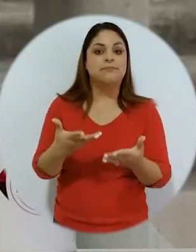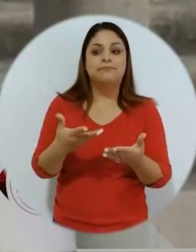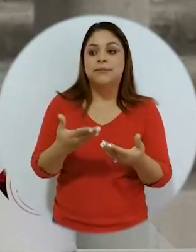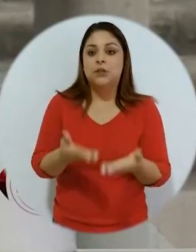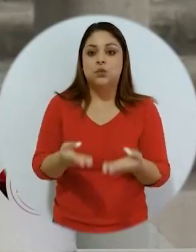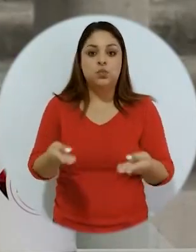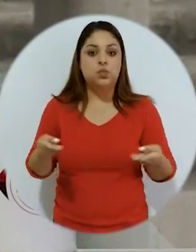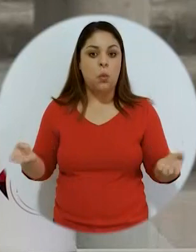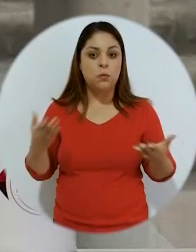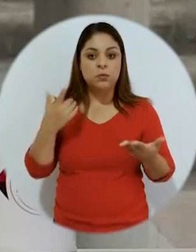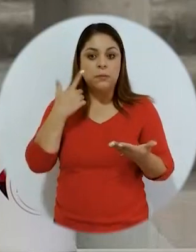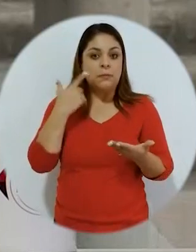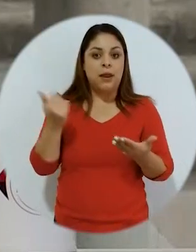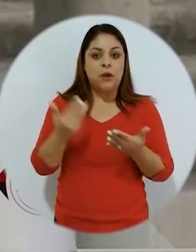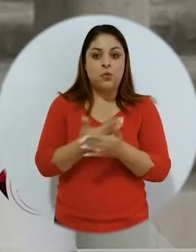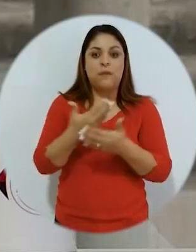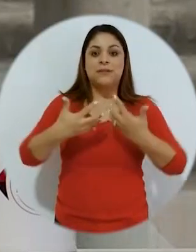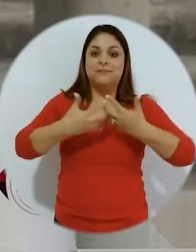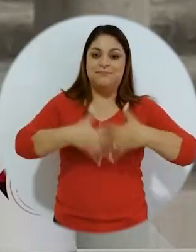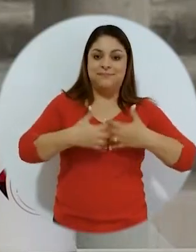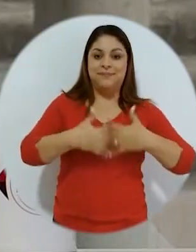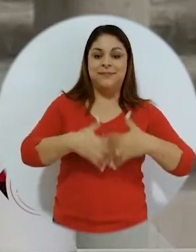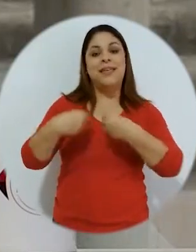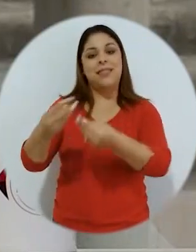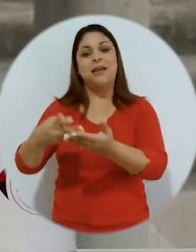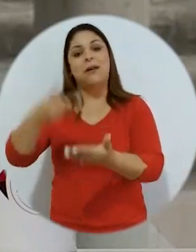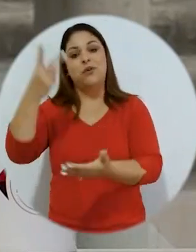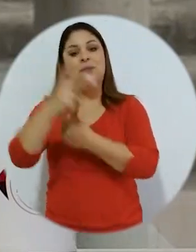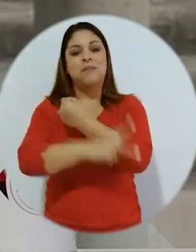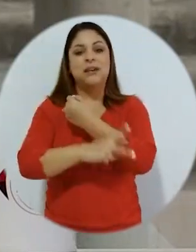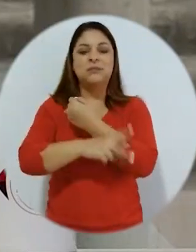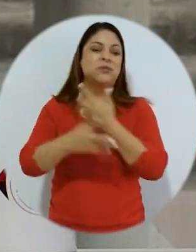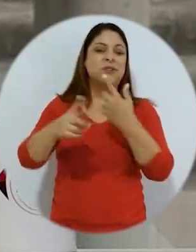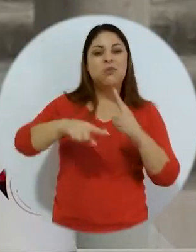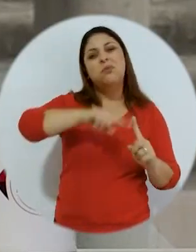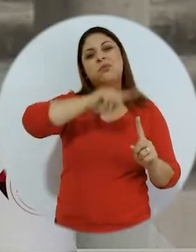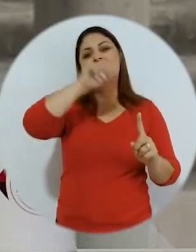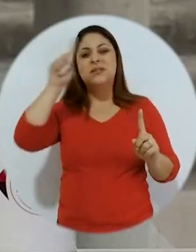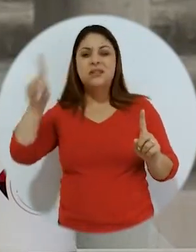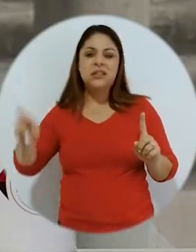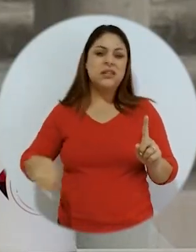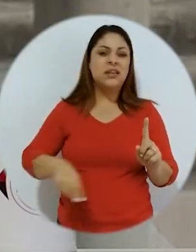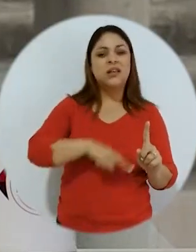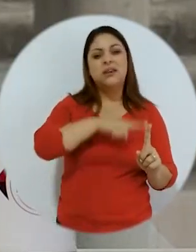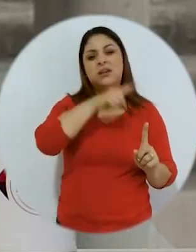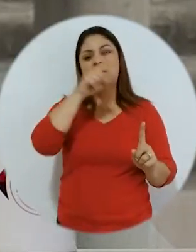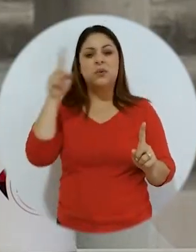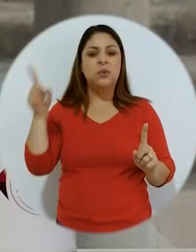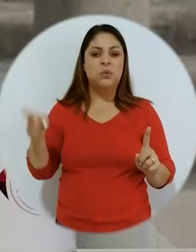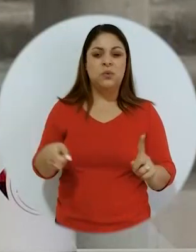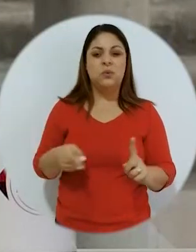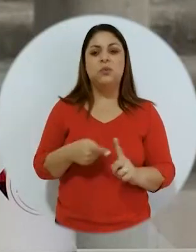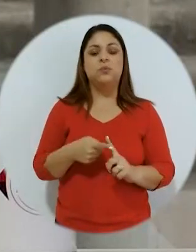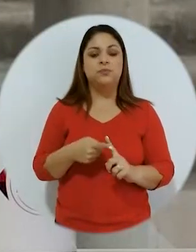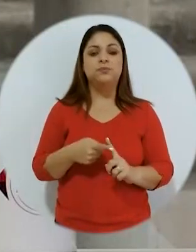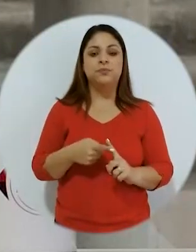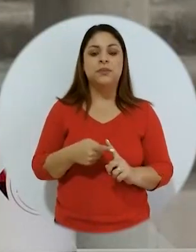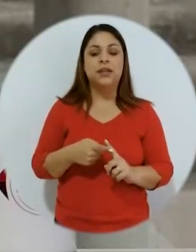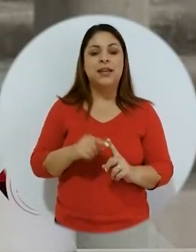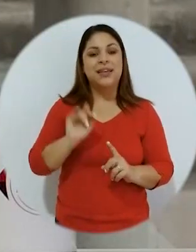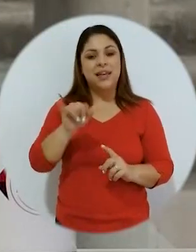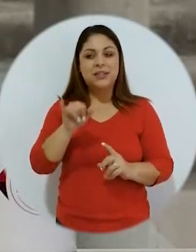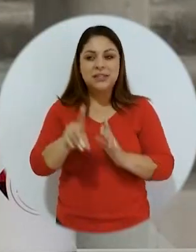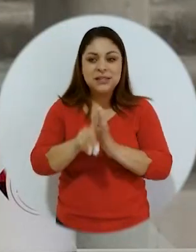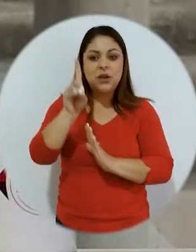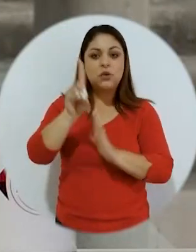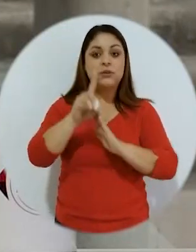esos insumos para nuevas industrias que a la vez generan valor al país. Entonces hay como un círculo virtuoso, digamos, a partir